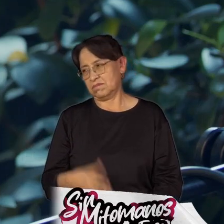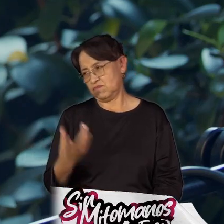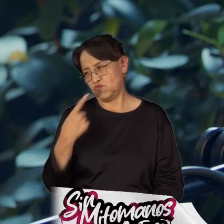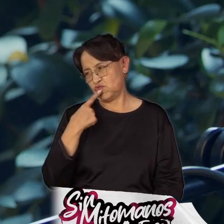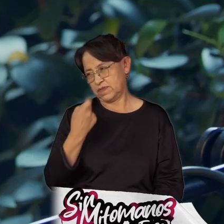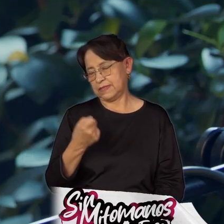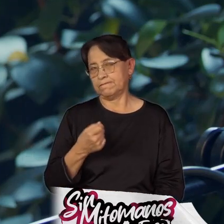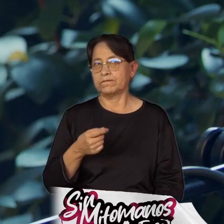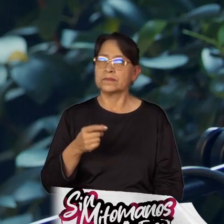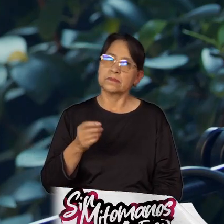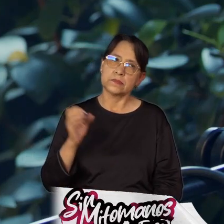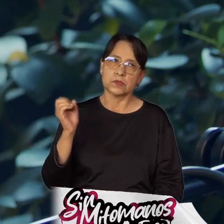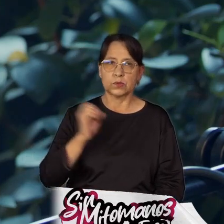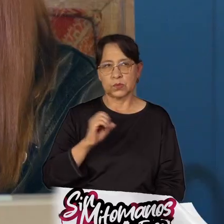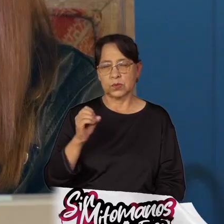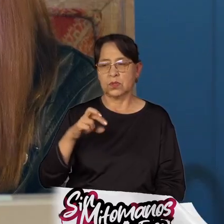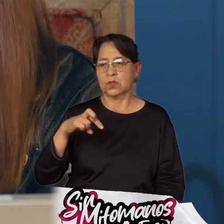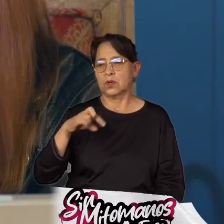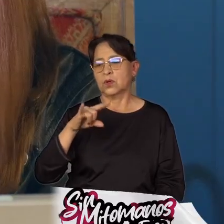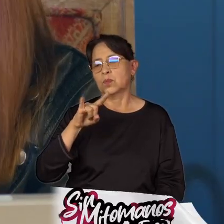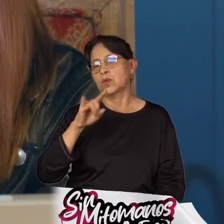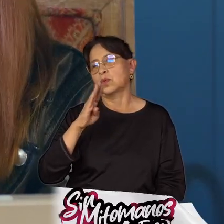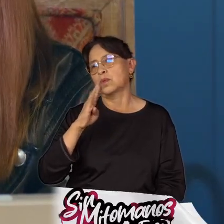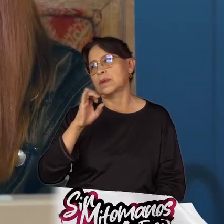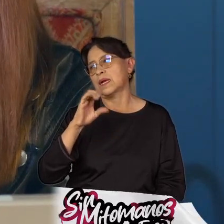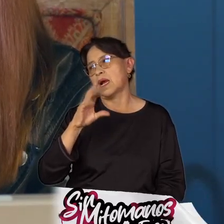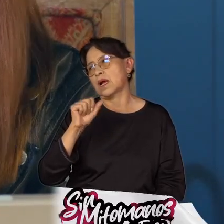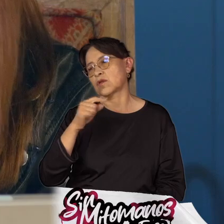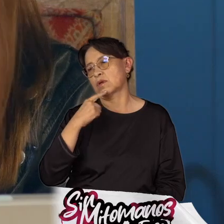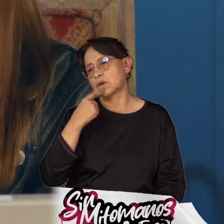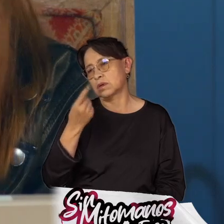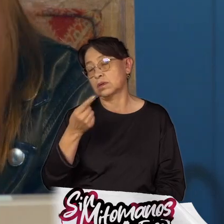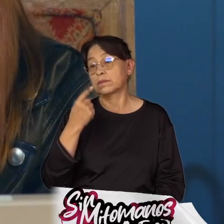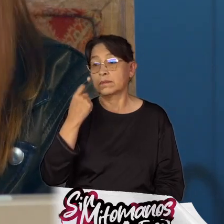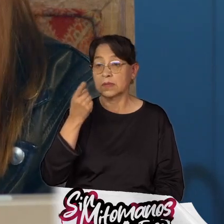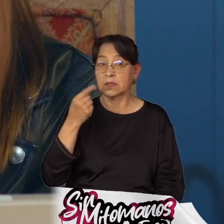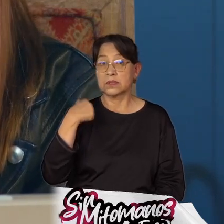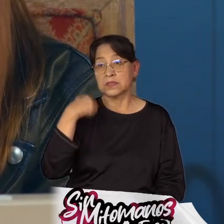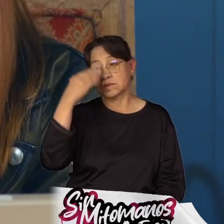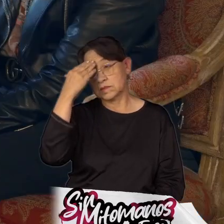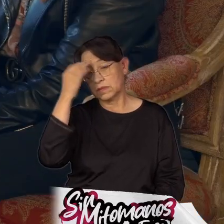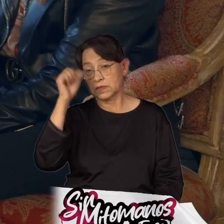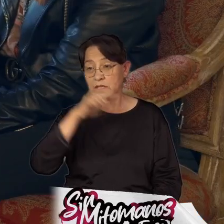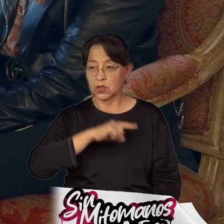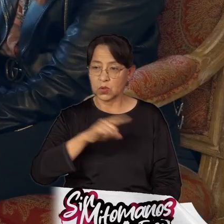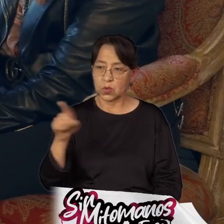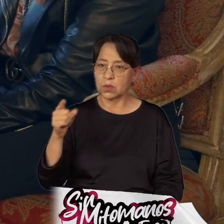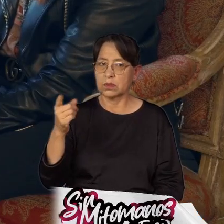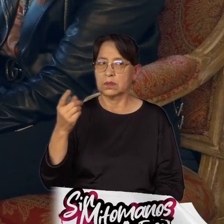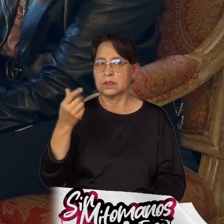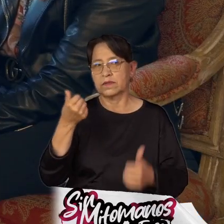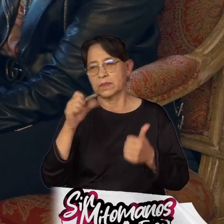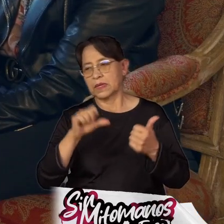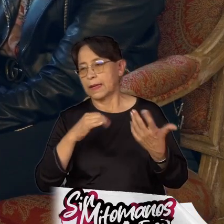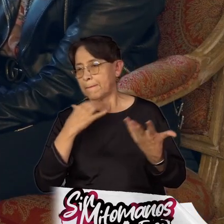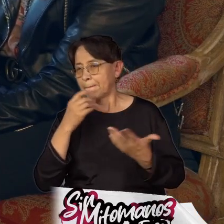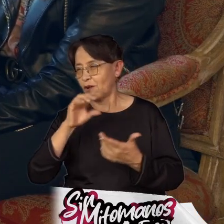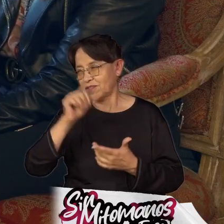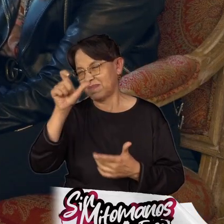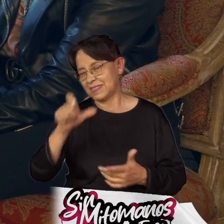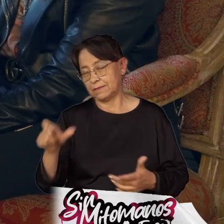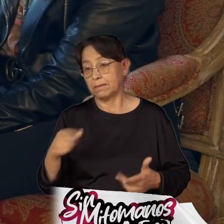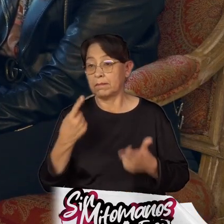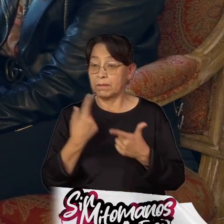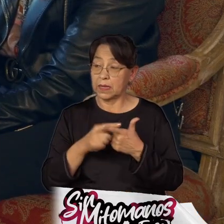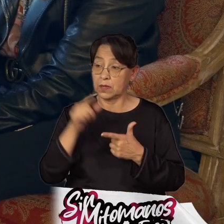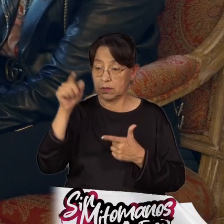pues obviamente en ese caso sabía que era pecador, sabía hacía lo que estaba mal, sabía, pero con la gran diferencia